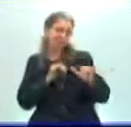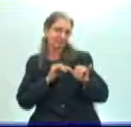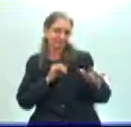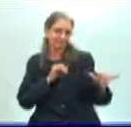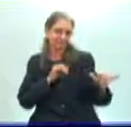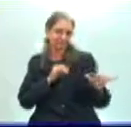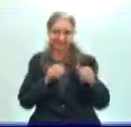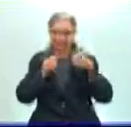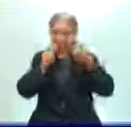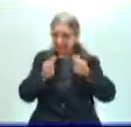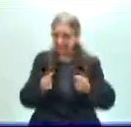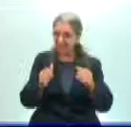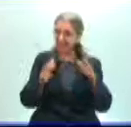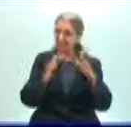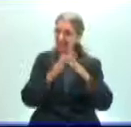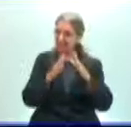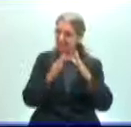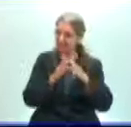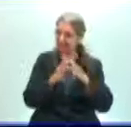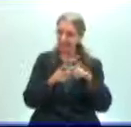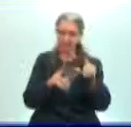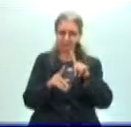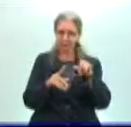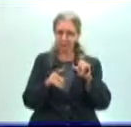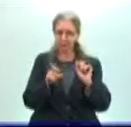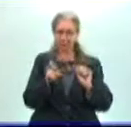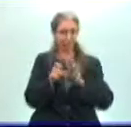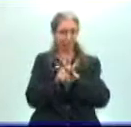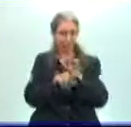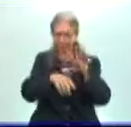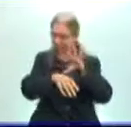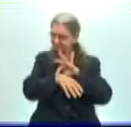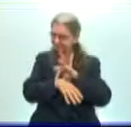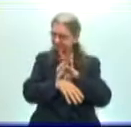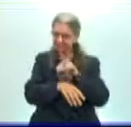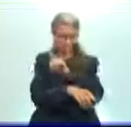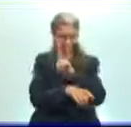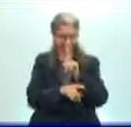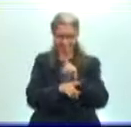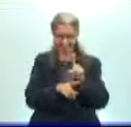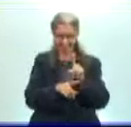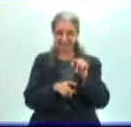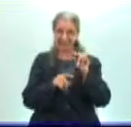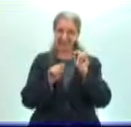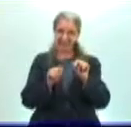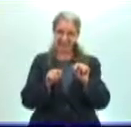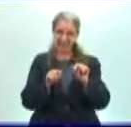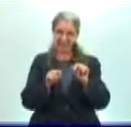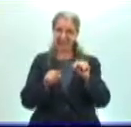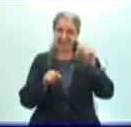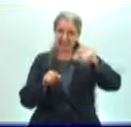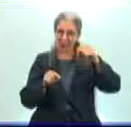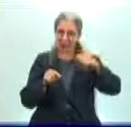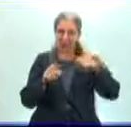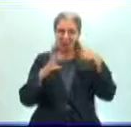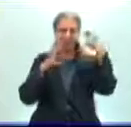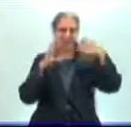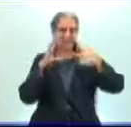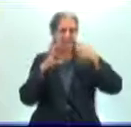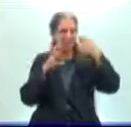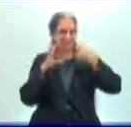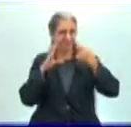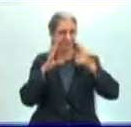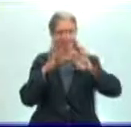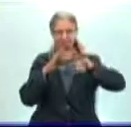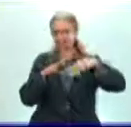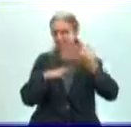evitar salir de casa para no contagiarnos con el COVID. Los dejo entonces con el video. Hasta